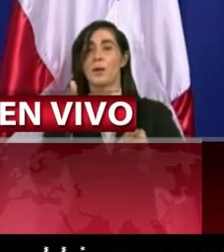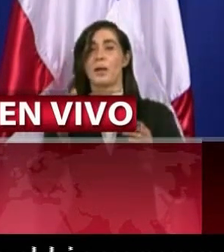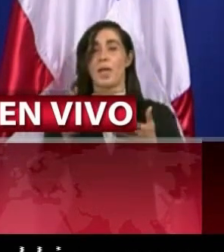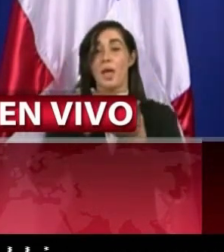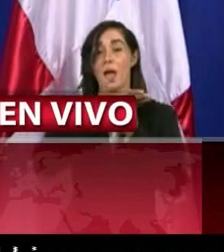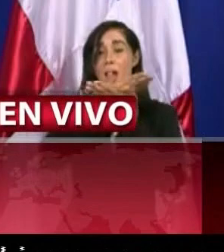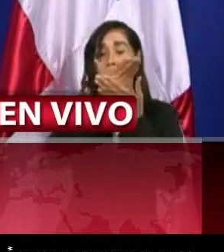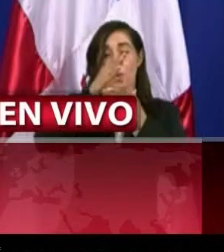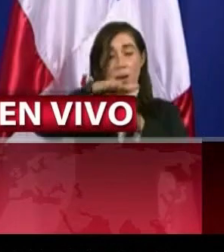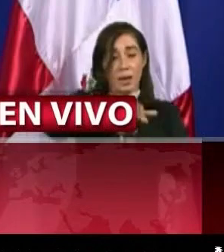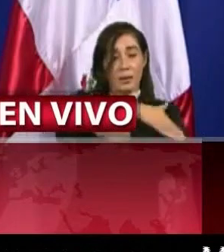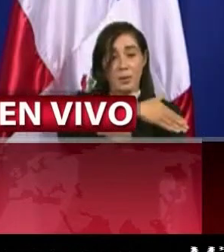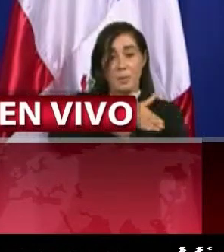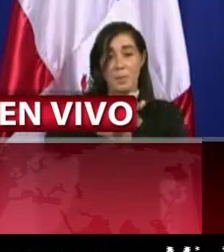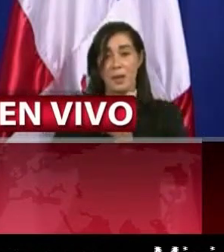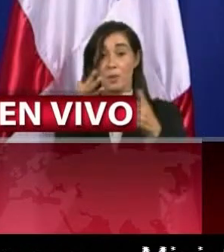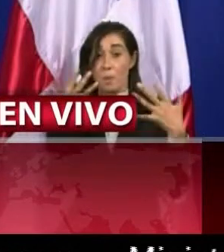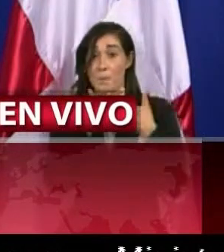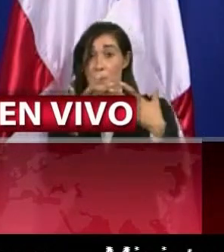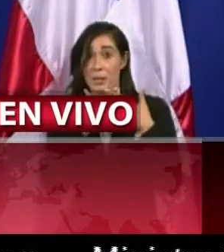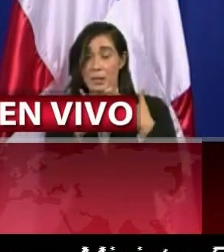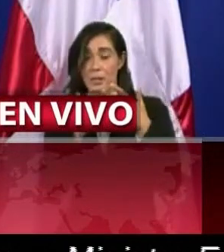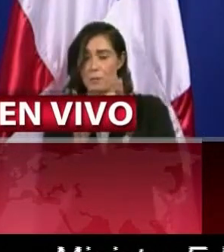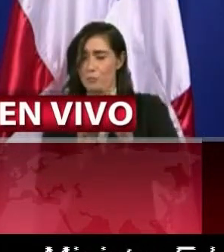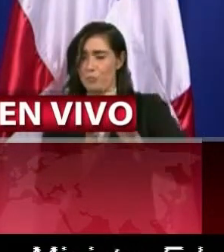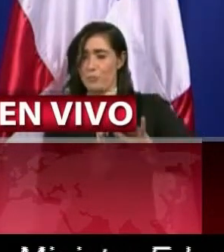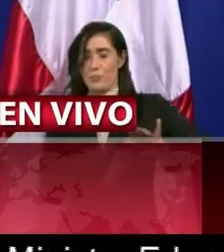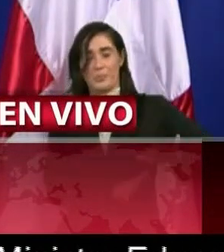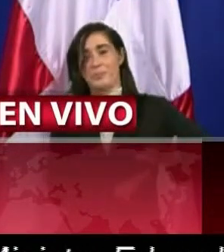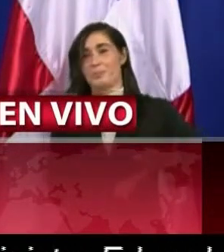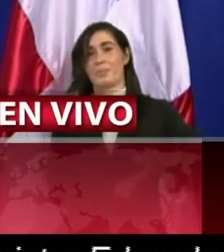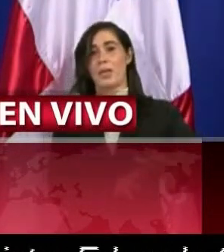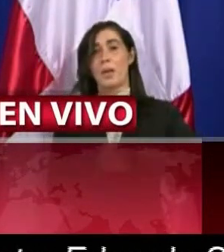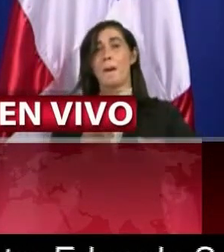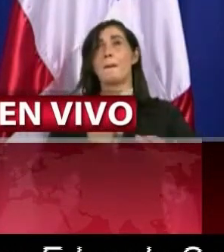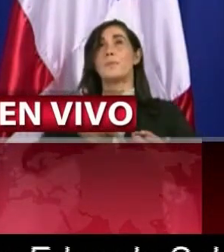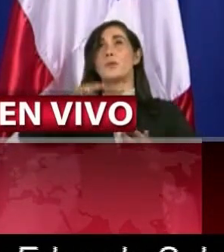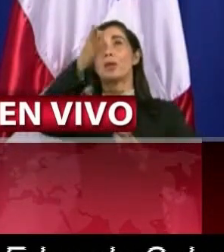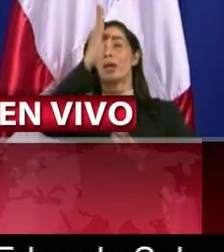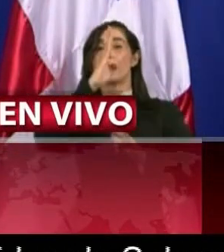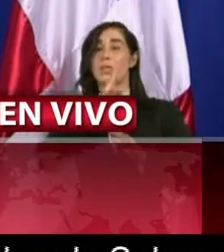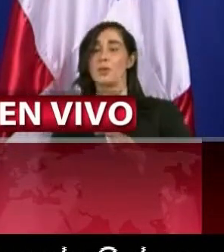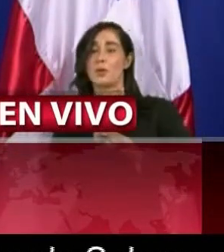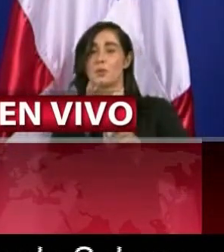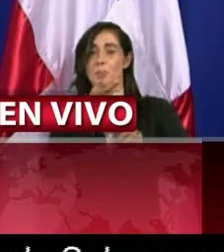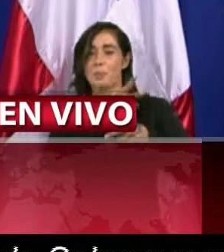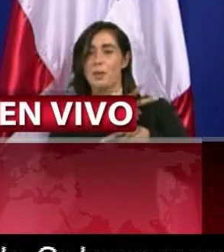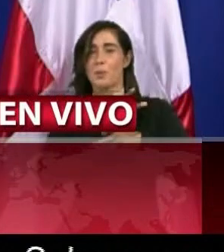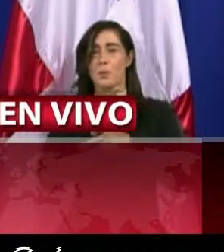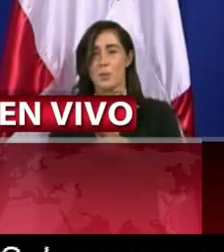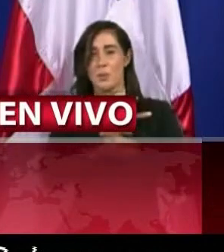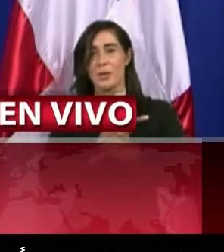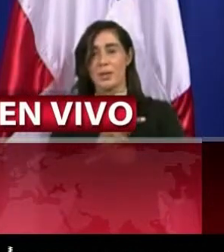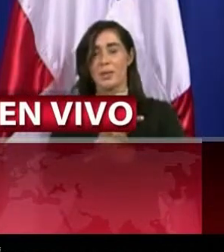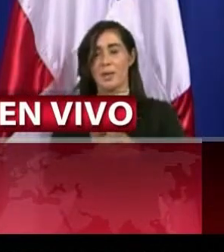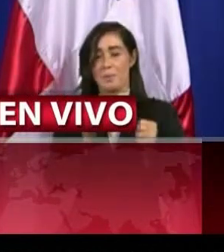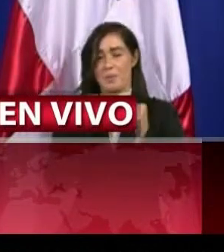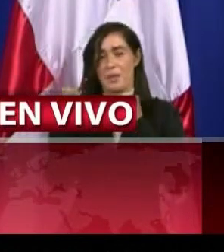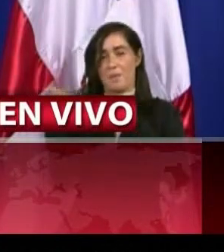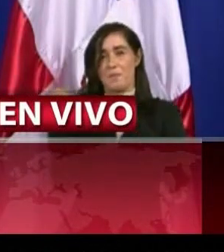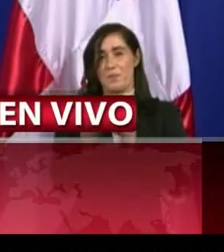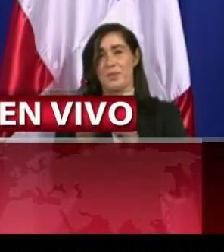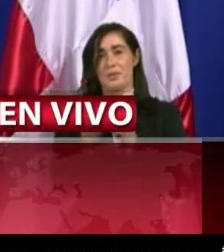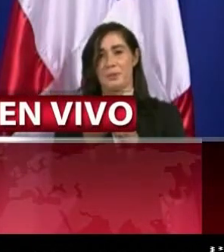ande en valle de sombra de muerte, no temeré mal alguno, porque tu vara y tu callado me darán